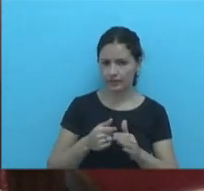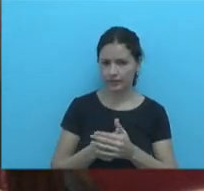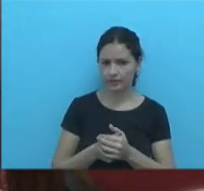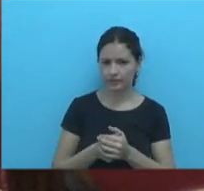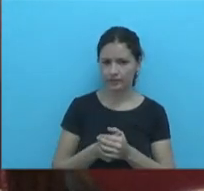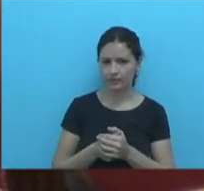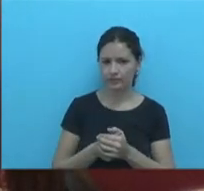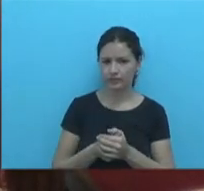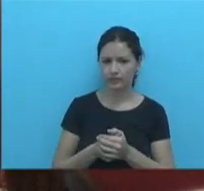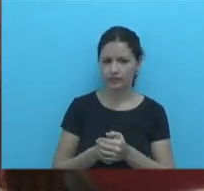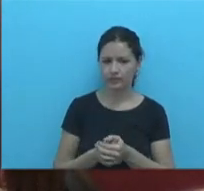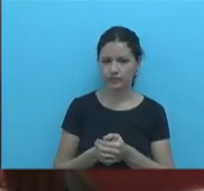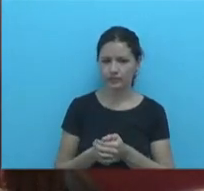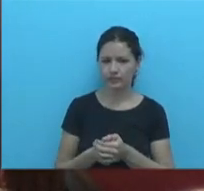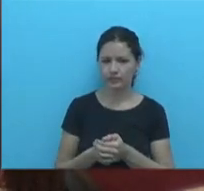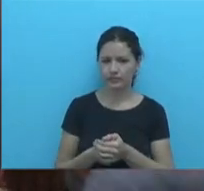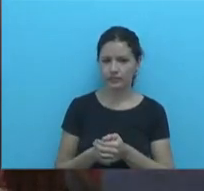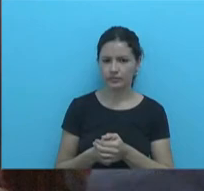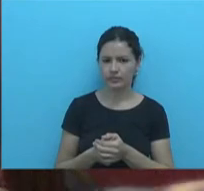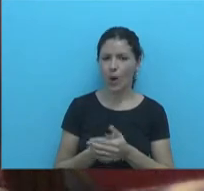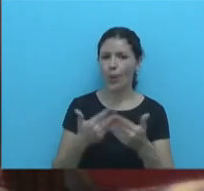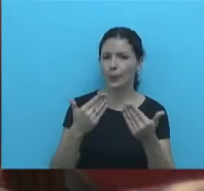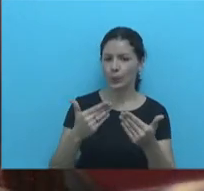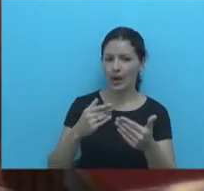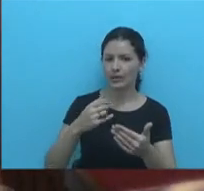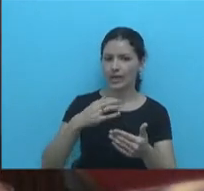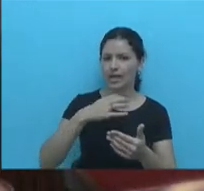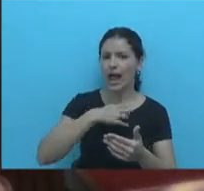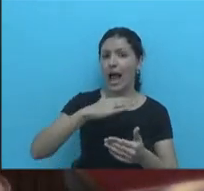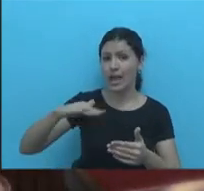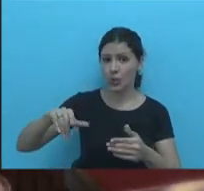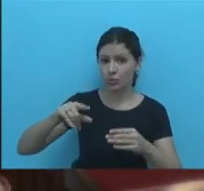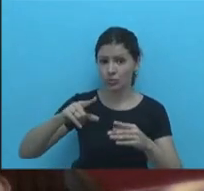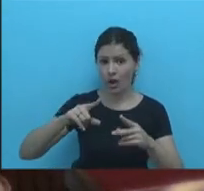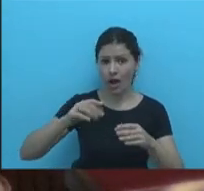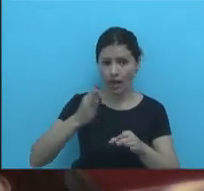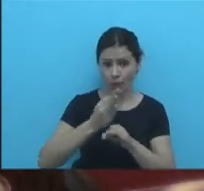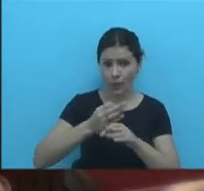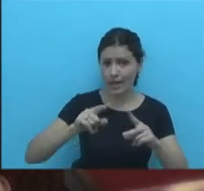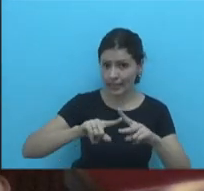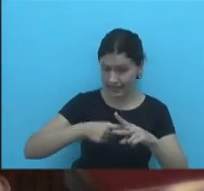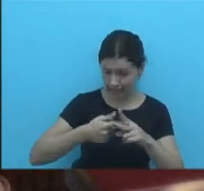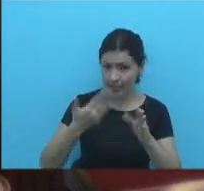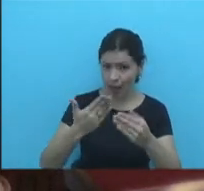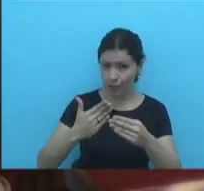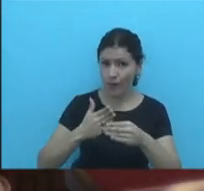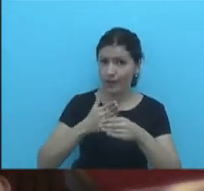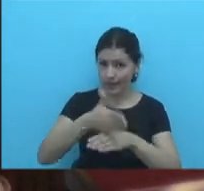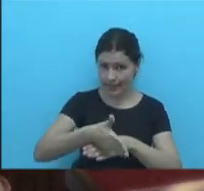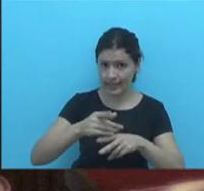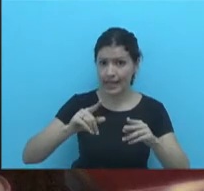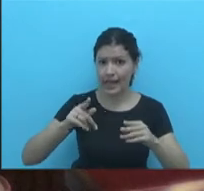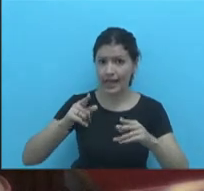de edad ni esas cosas. Si pueden estar cursando una escuela técnica, por ejemplo, para poder especializarse